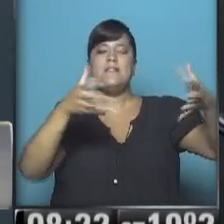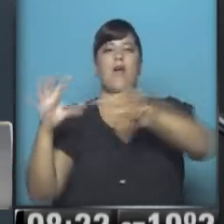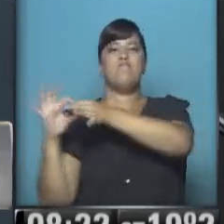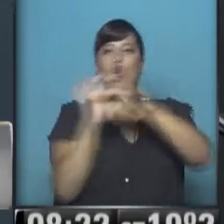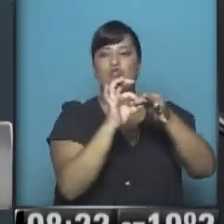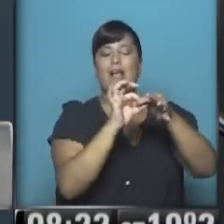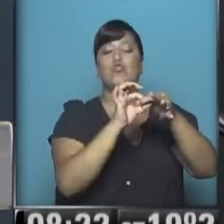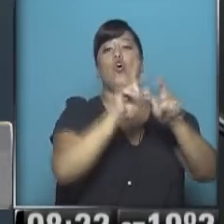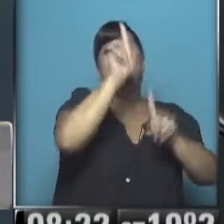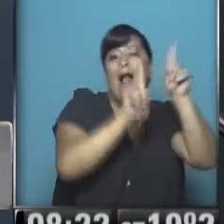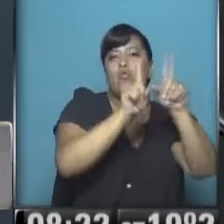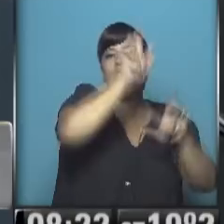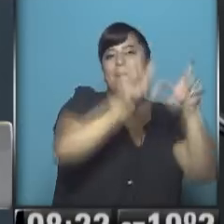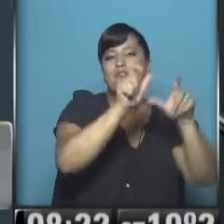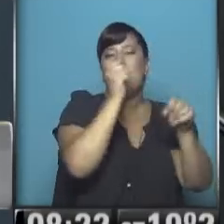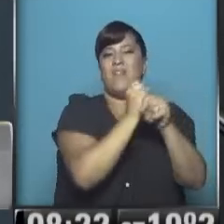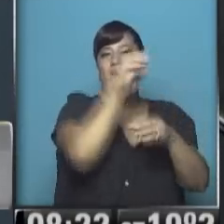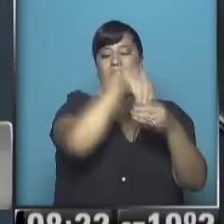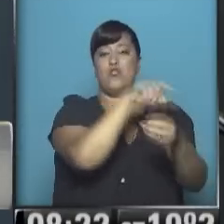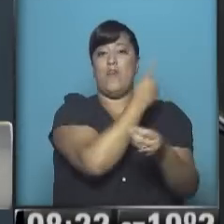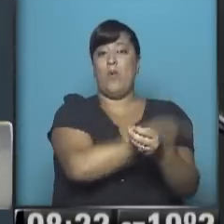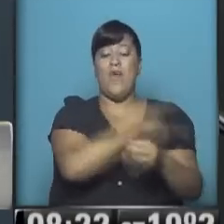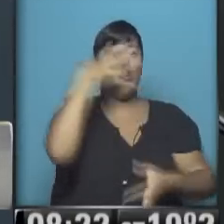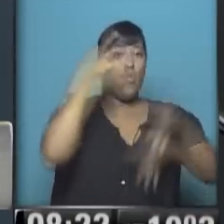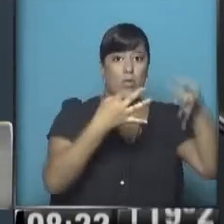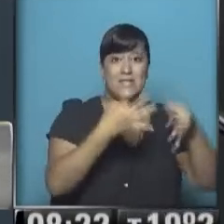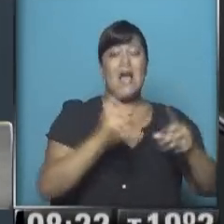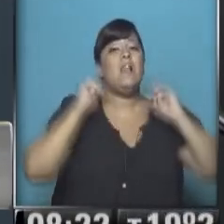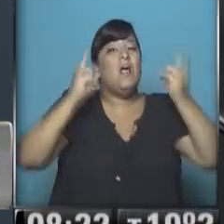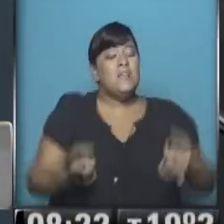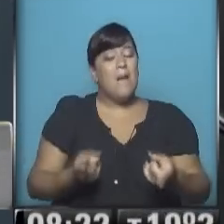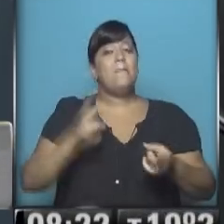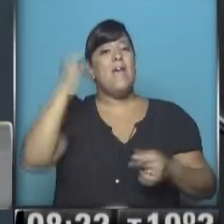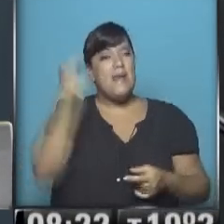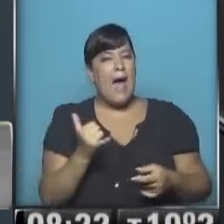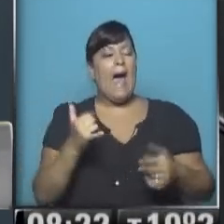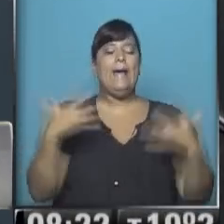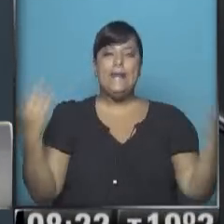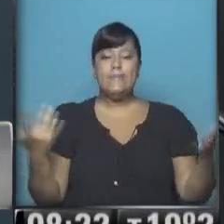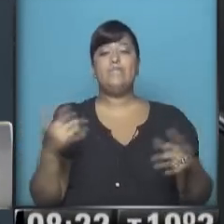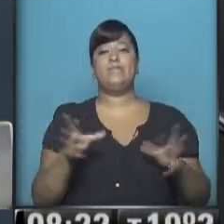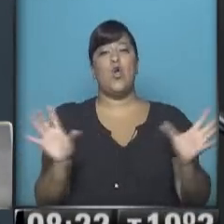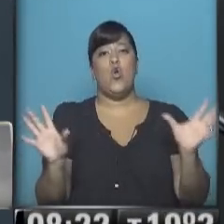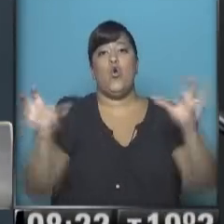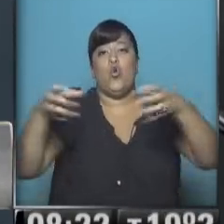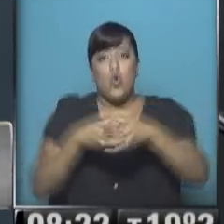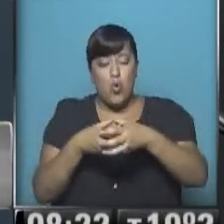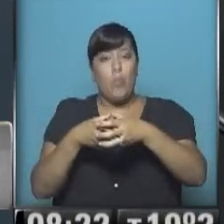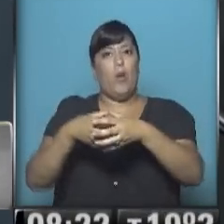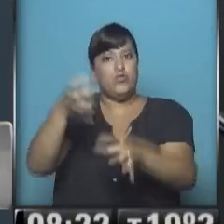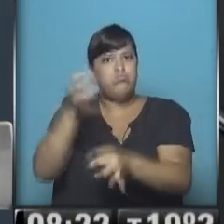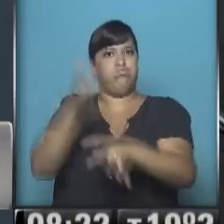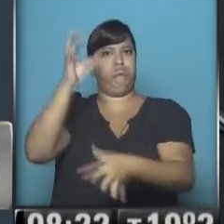judicial y en esto no debe excluirse la acción deliberada de grupos de inteligencia